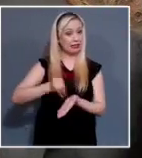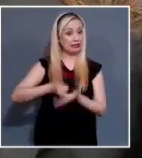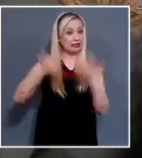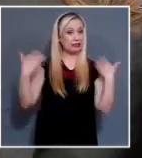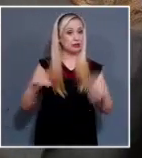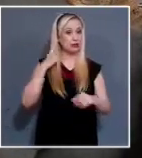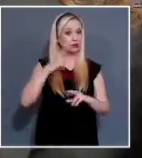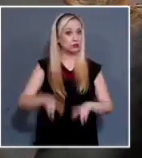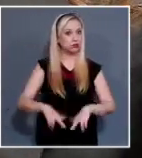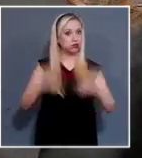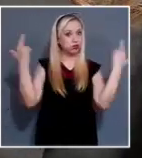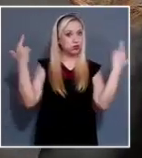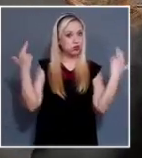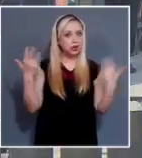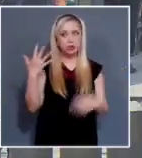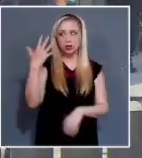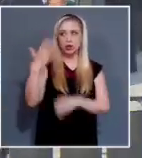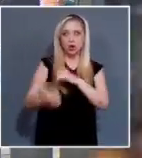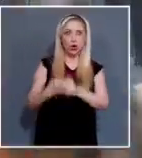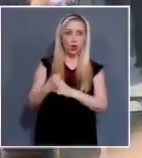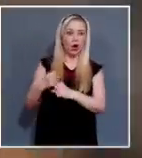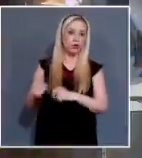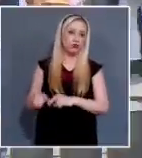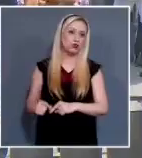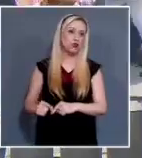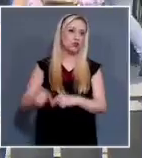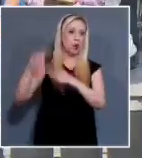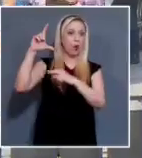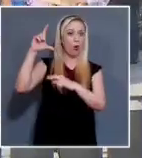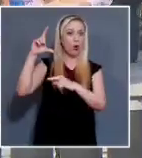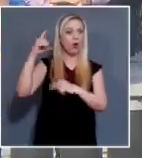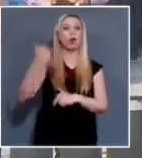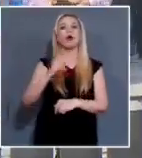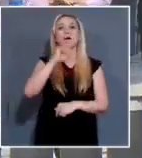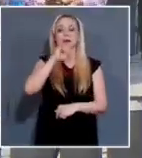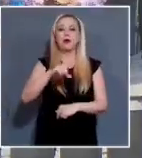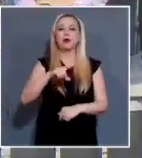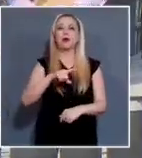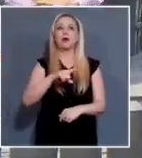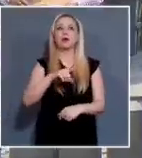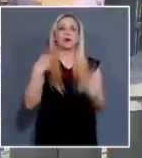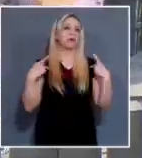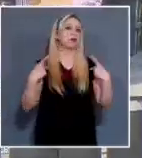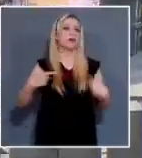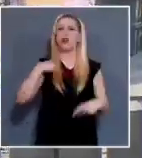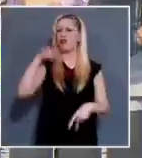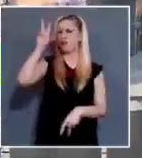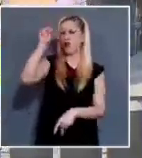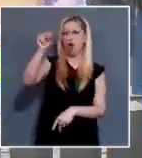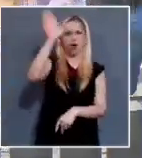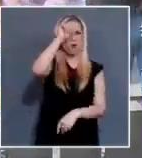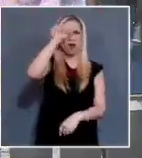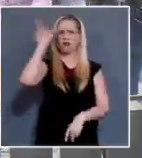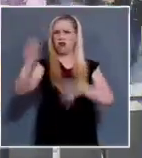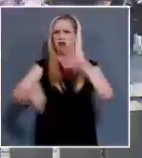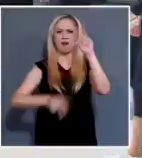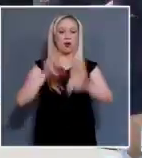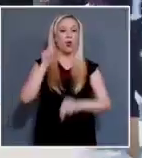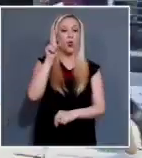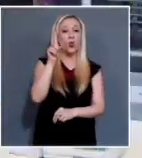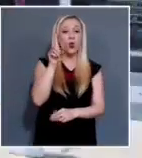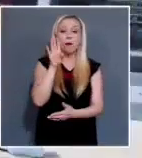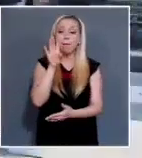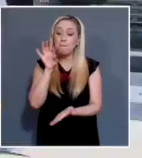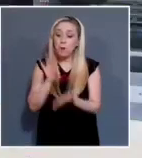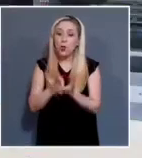en 5 años. También aumentaron las impugnaciones a estos adeudos, pues representan más de 1.1 billones de pesos, es decir,